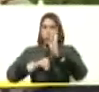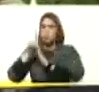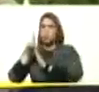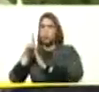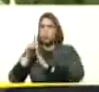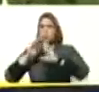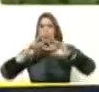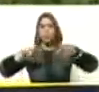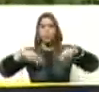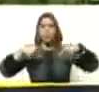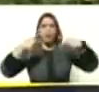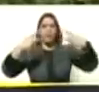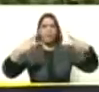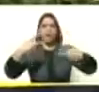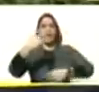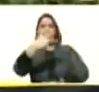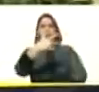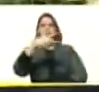las nuevas